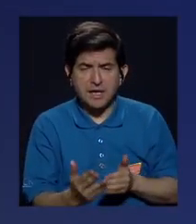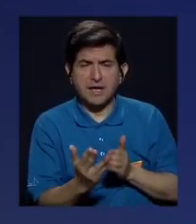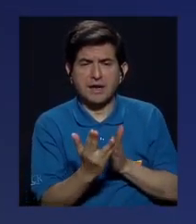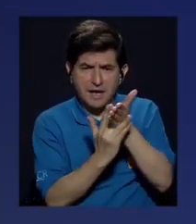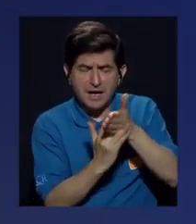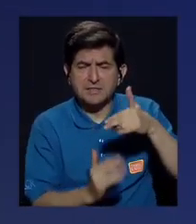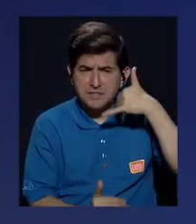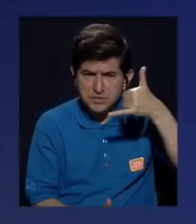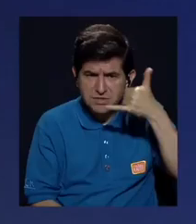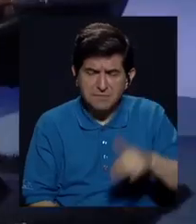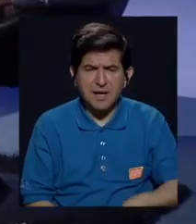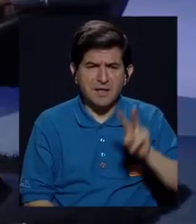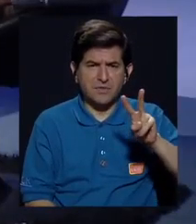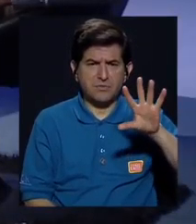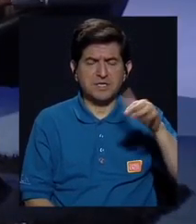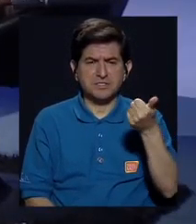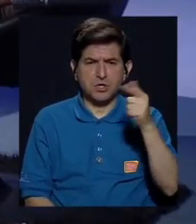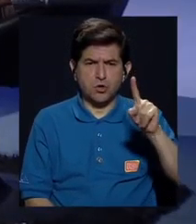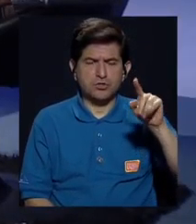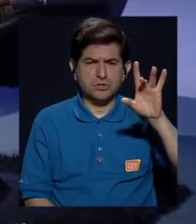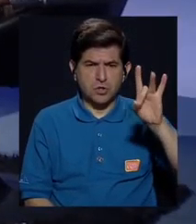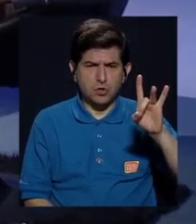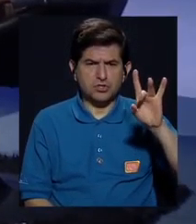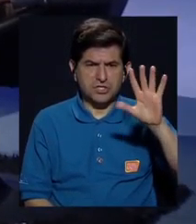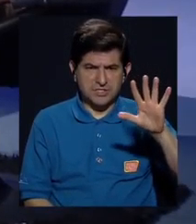cualquier consulta al